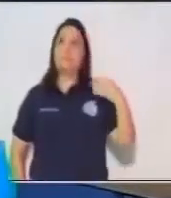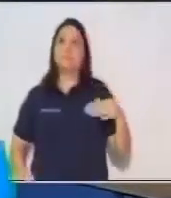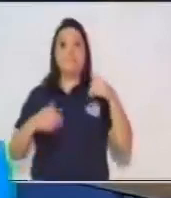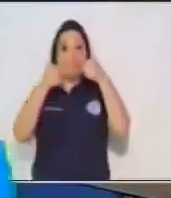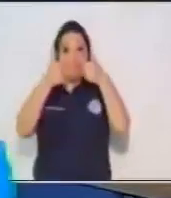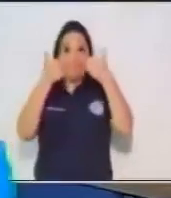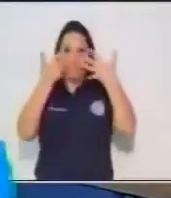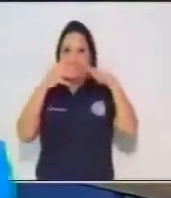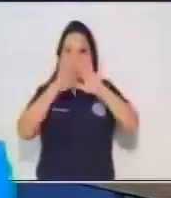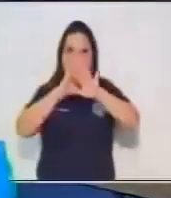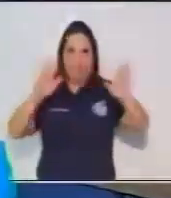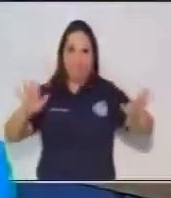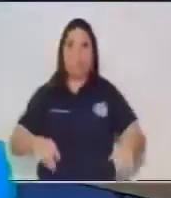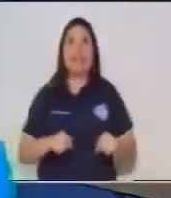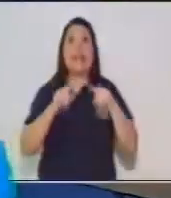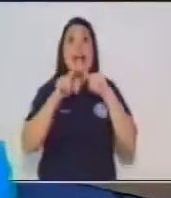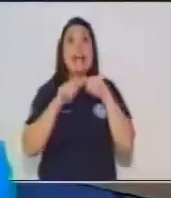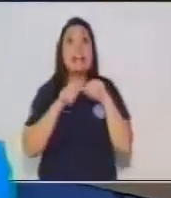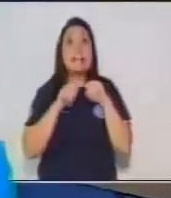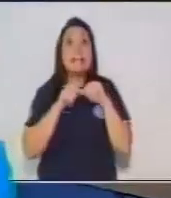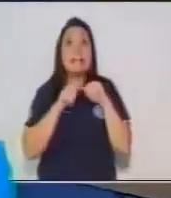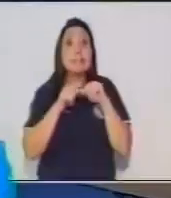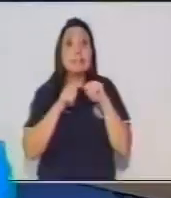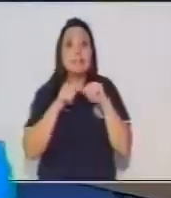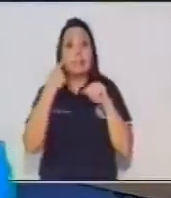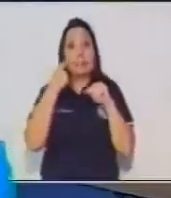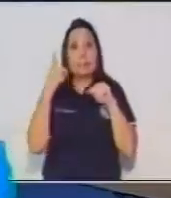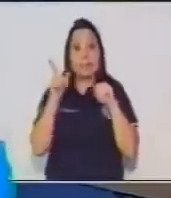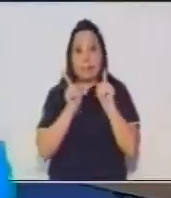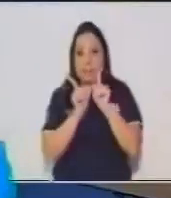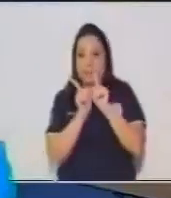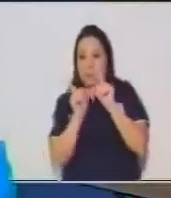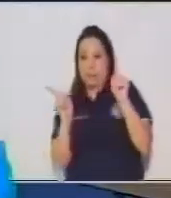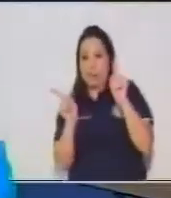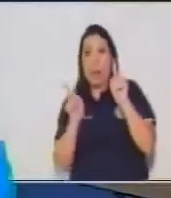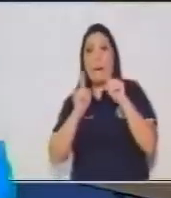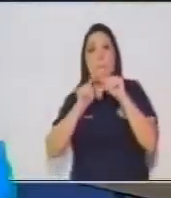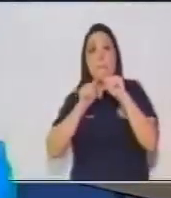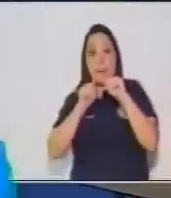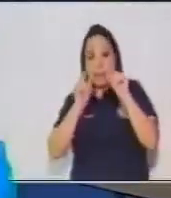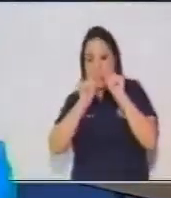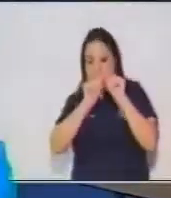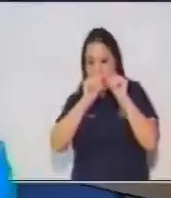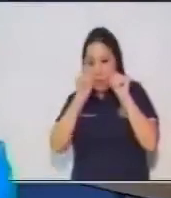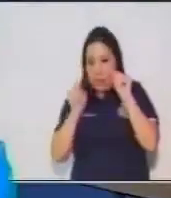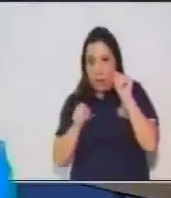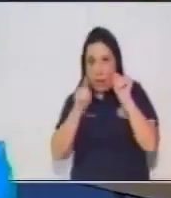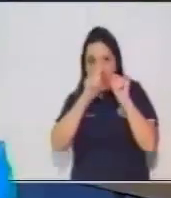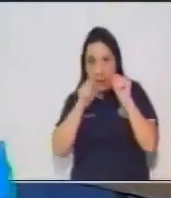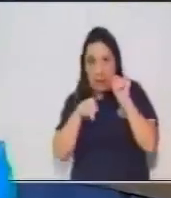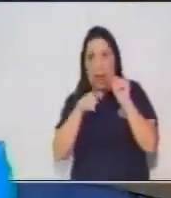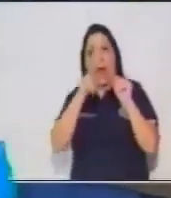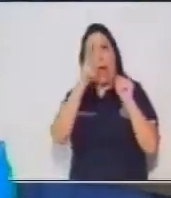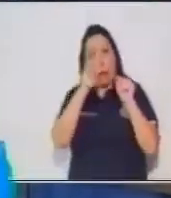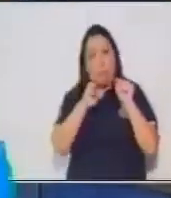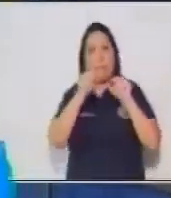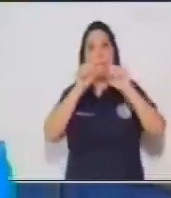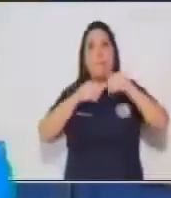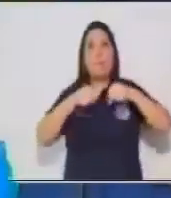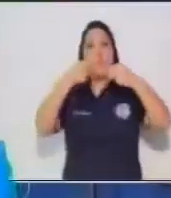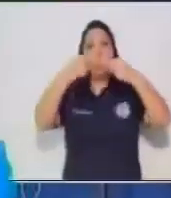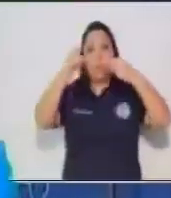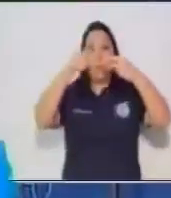Bien, entonces, dependiendo de la abertura, de la medida de la abertura, así los podemos